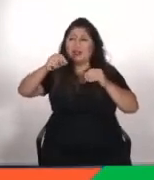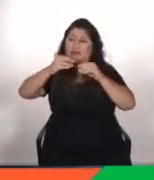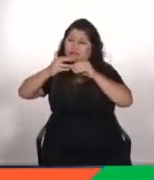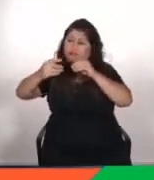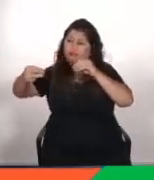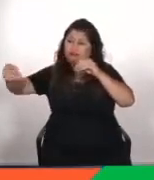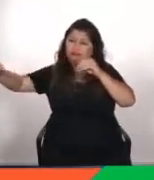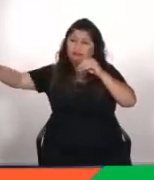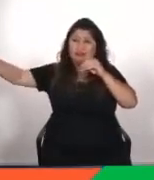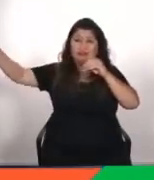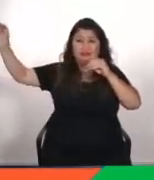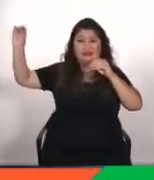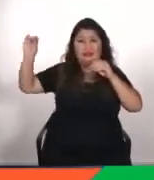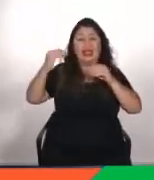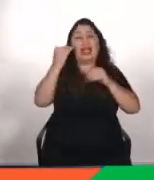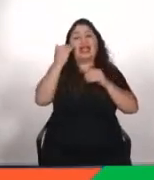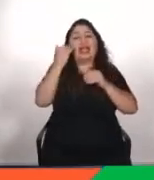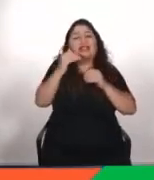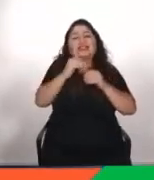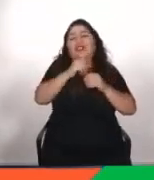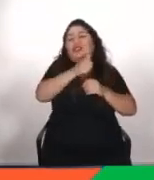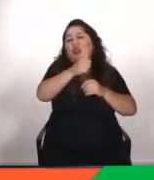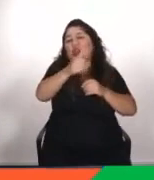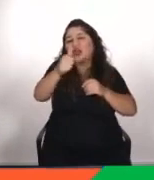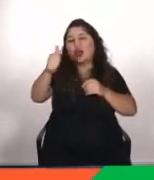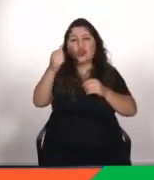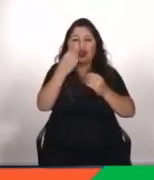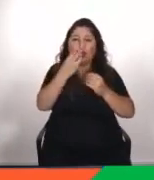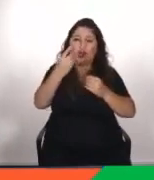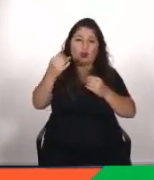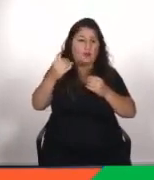señores, casi todos los números son así. Es decir,